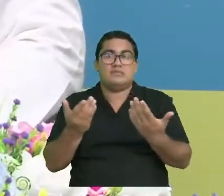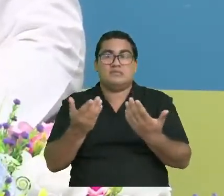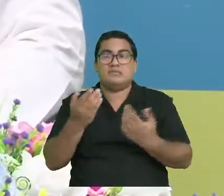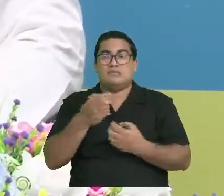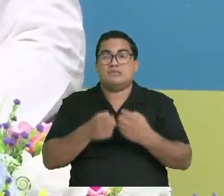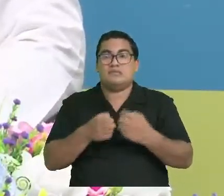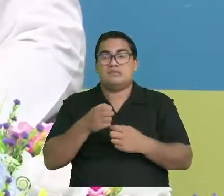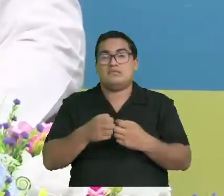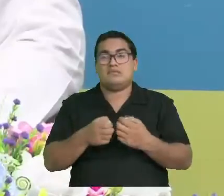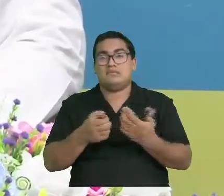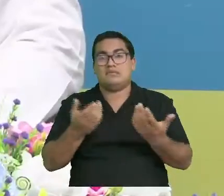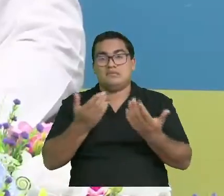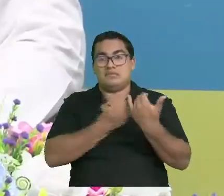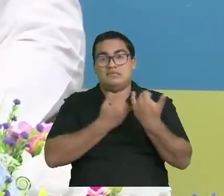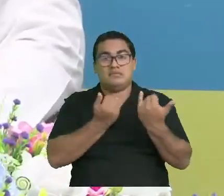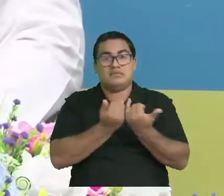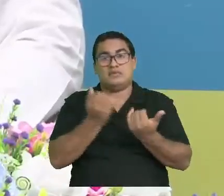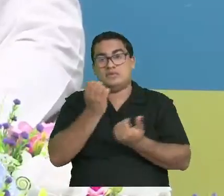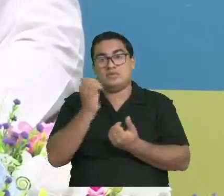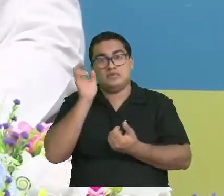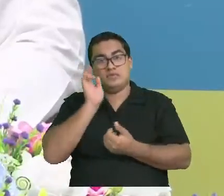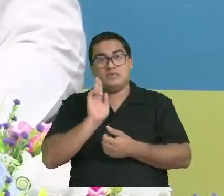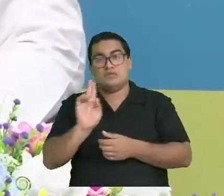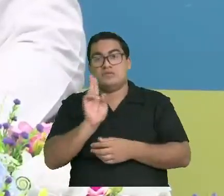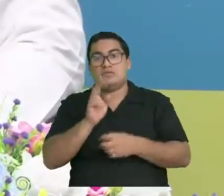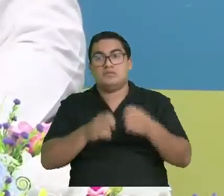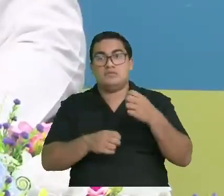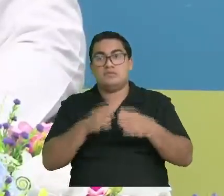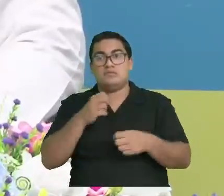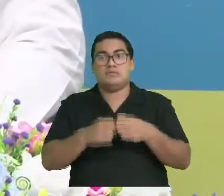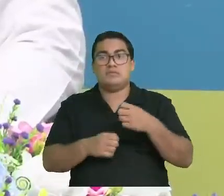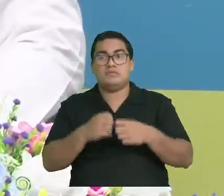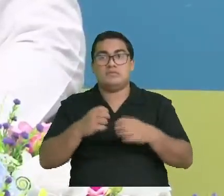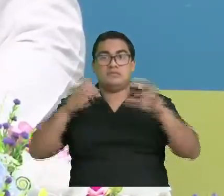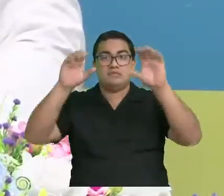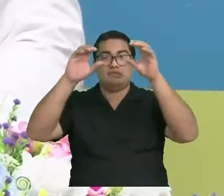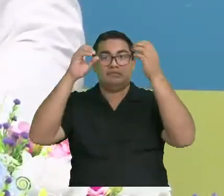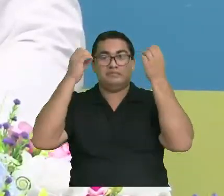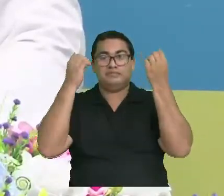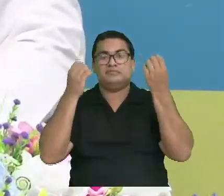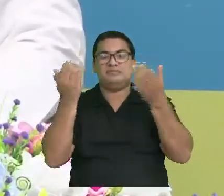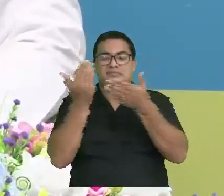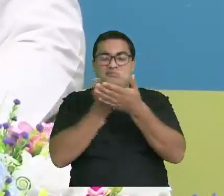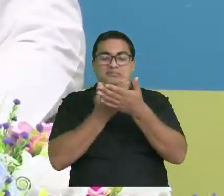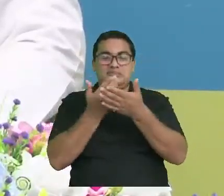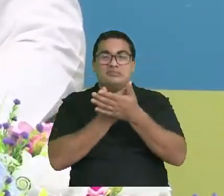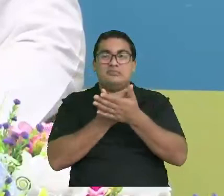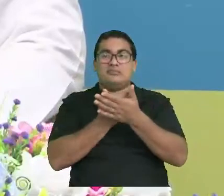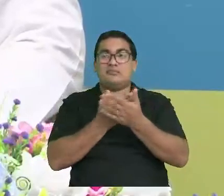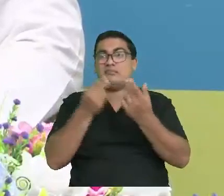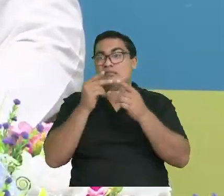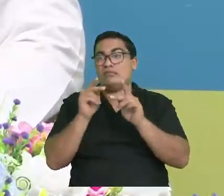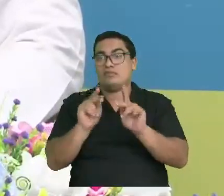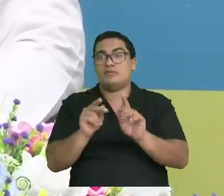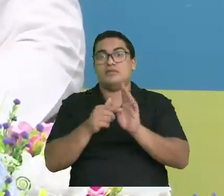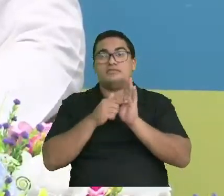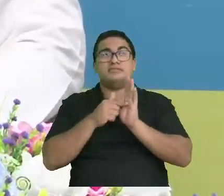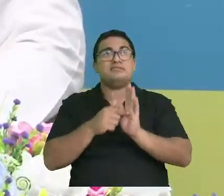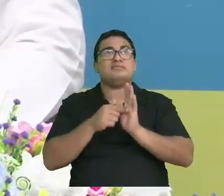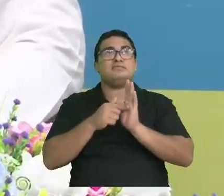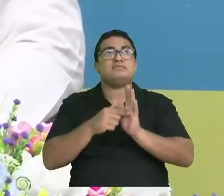universidad. Asociado pues al estrés de las clases, del estudio, sin embargo